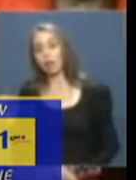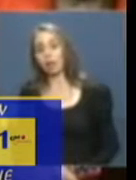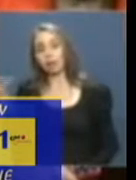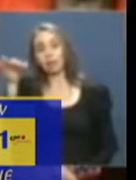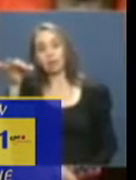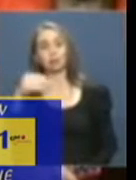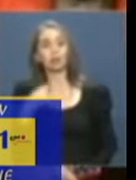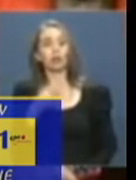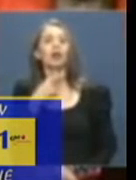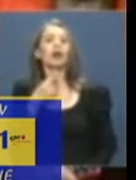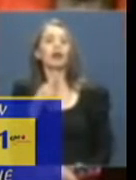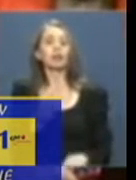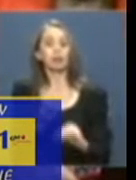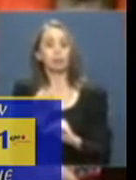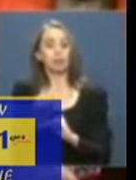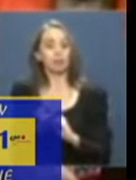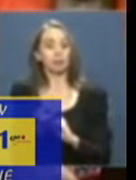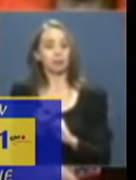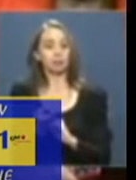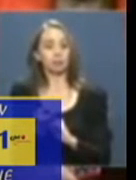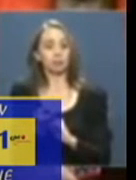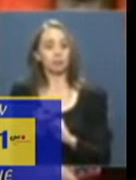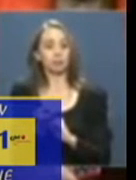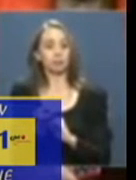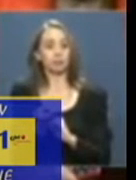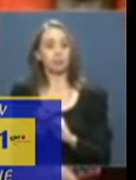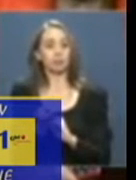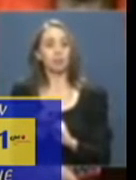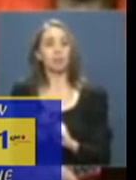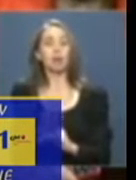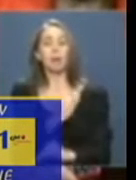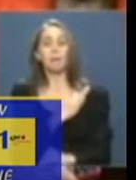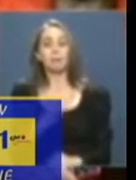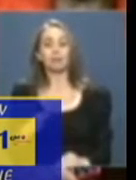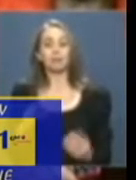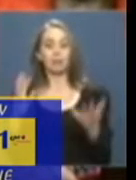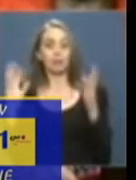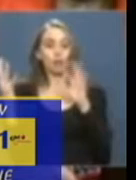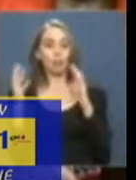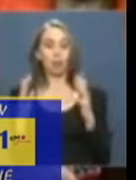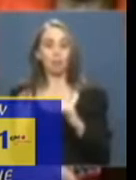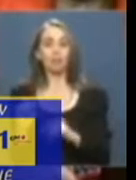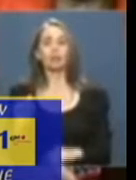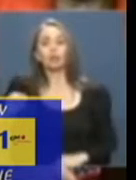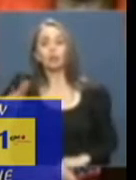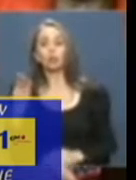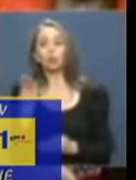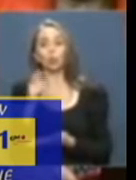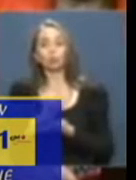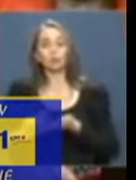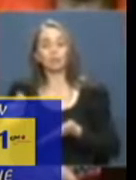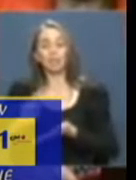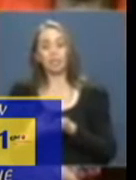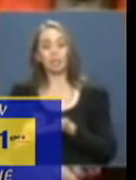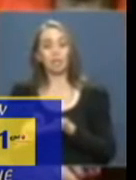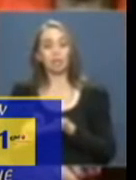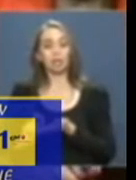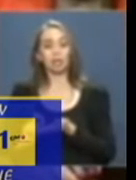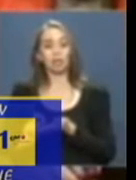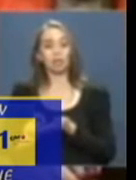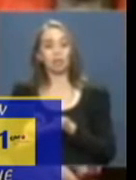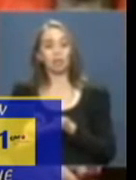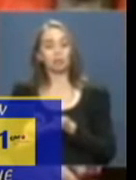quiero solicitar al ministerio de medio ambiente a la subsecretaría que pueda poner especial